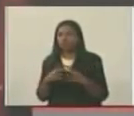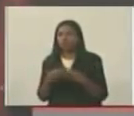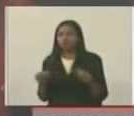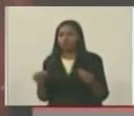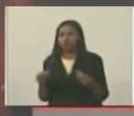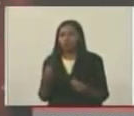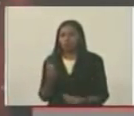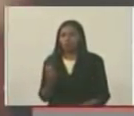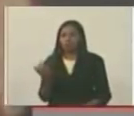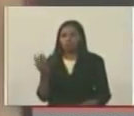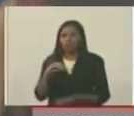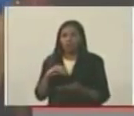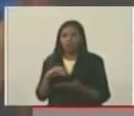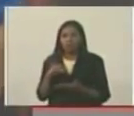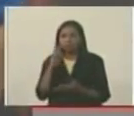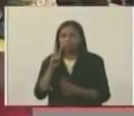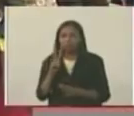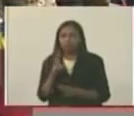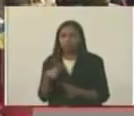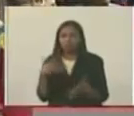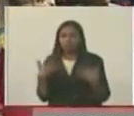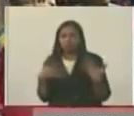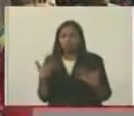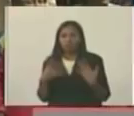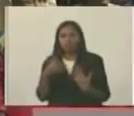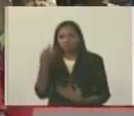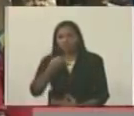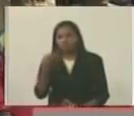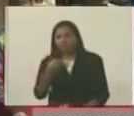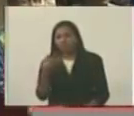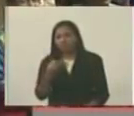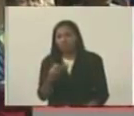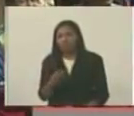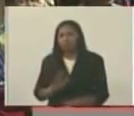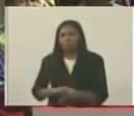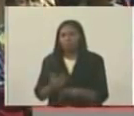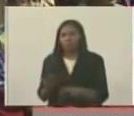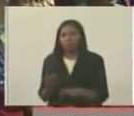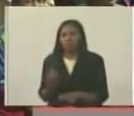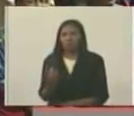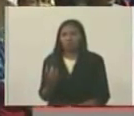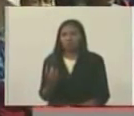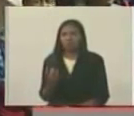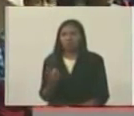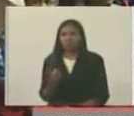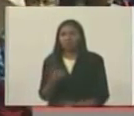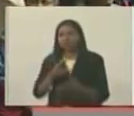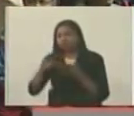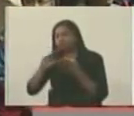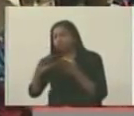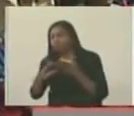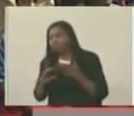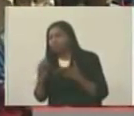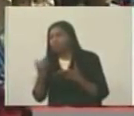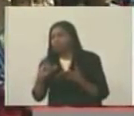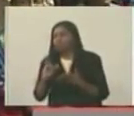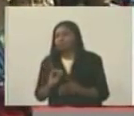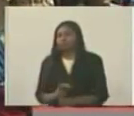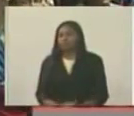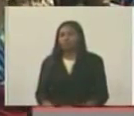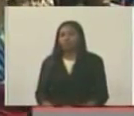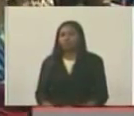y yo aquí disfrutando, de verdad, una de las características de que